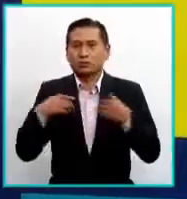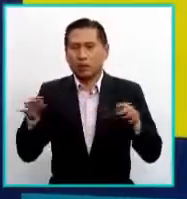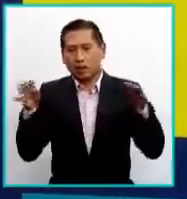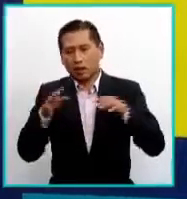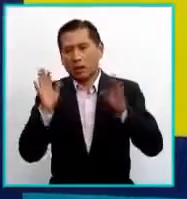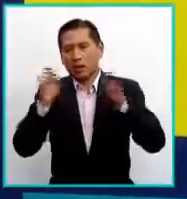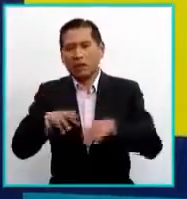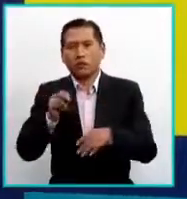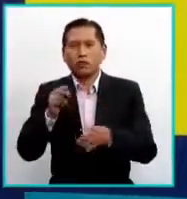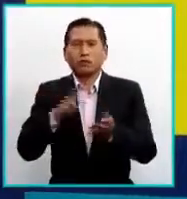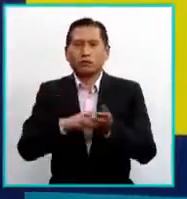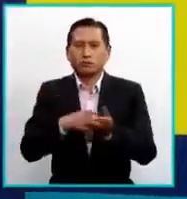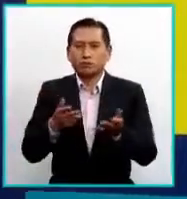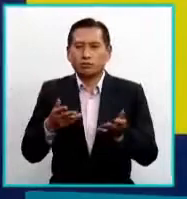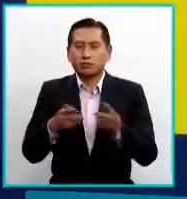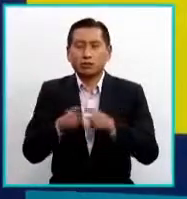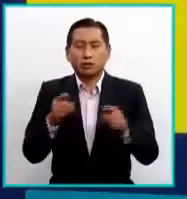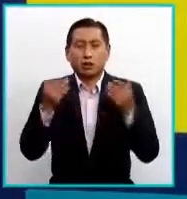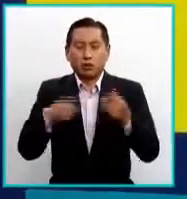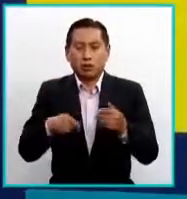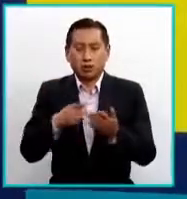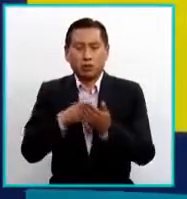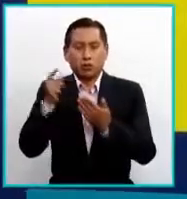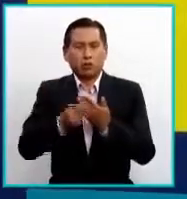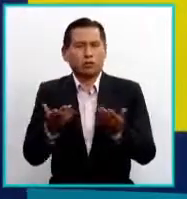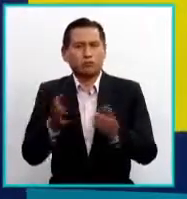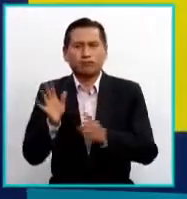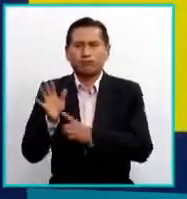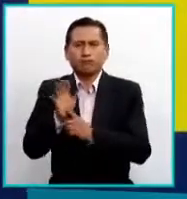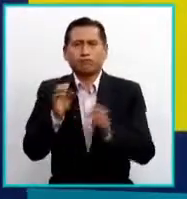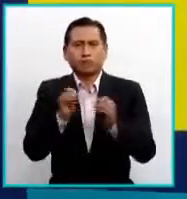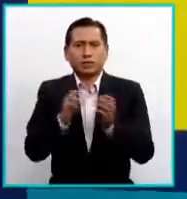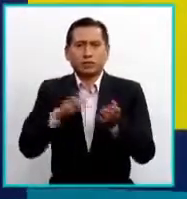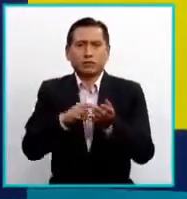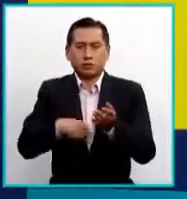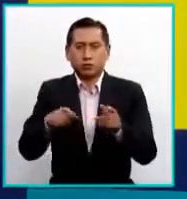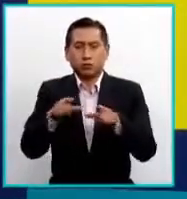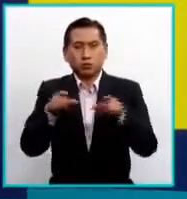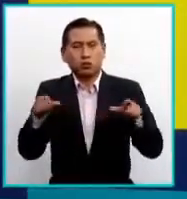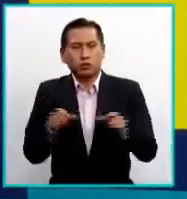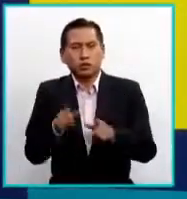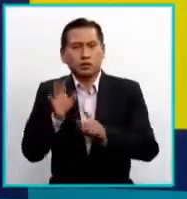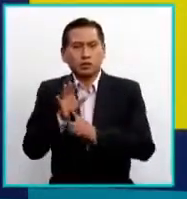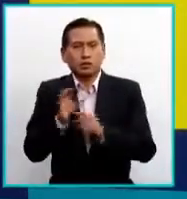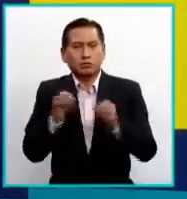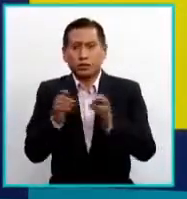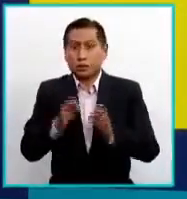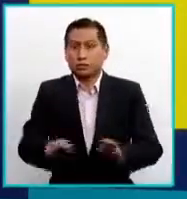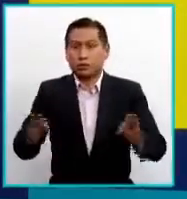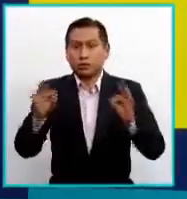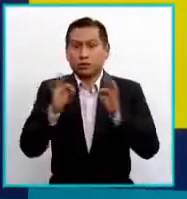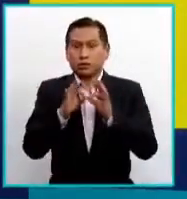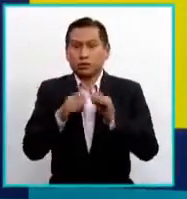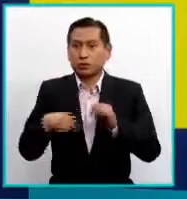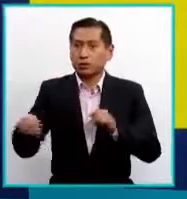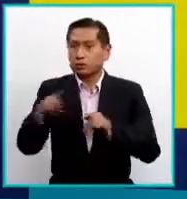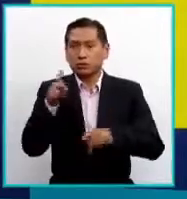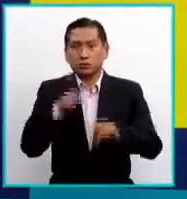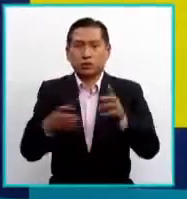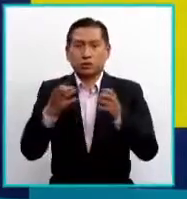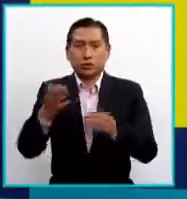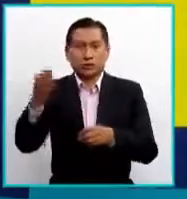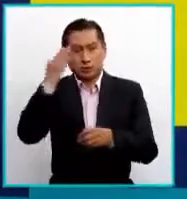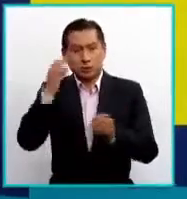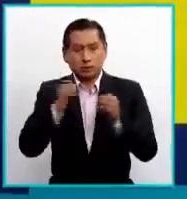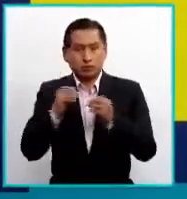bola hablando popularmente. Y este programa está destinado a quedarse como un espacio, digamos, histórico para que la persona que quiera conocer para